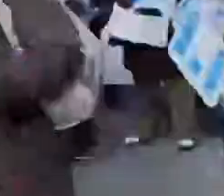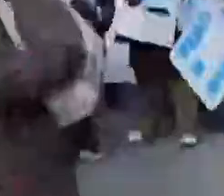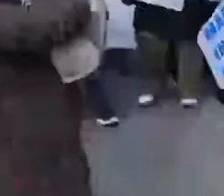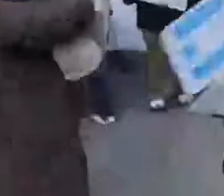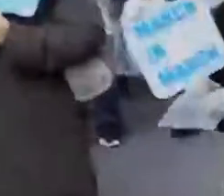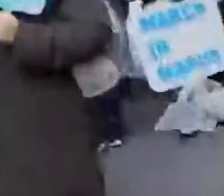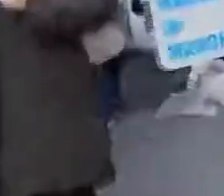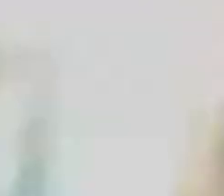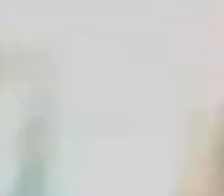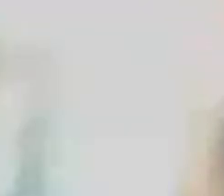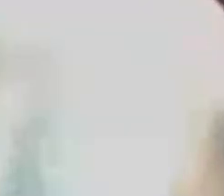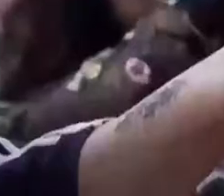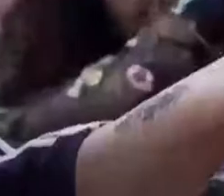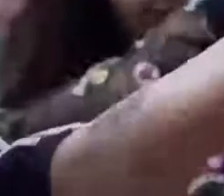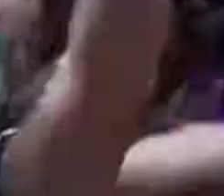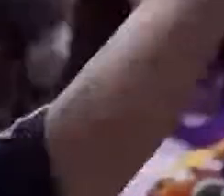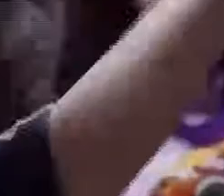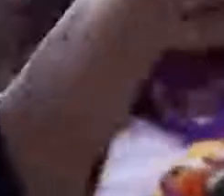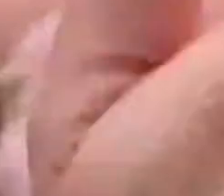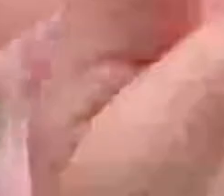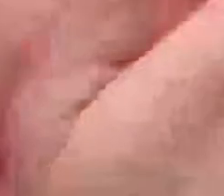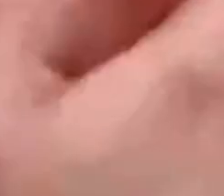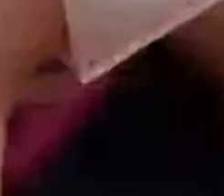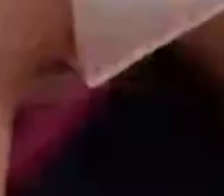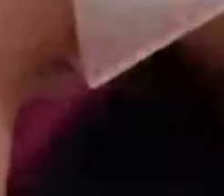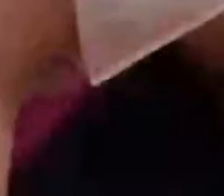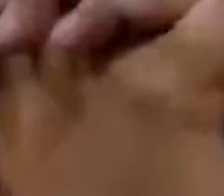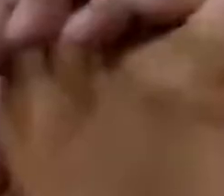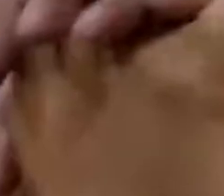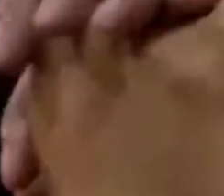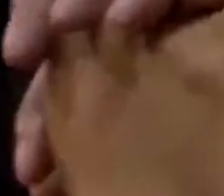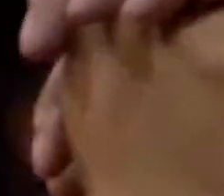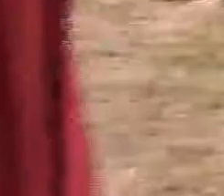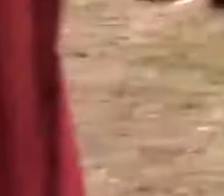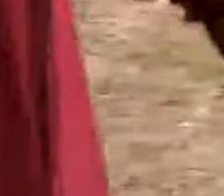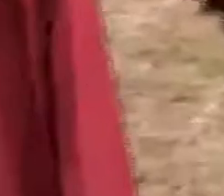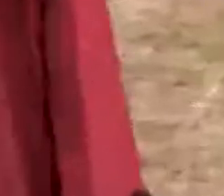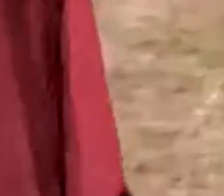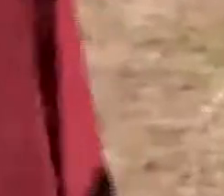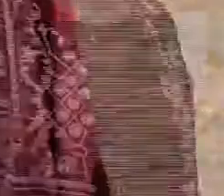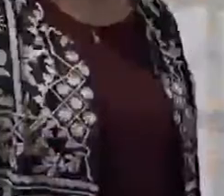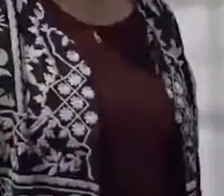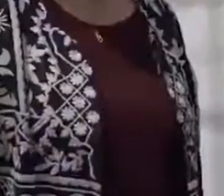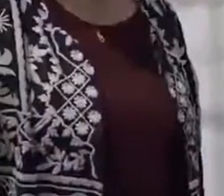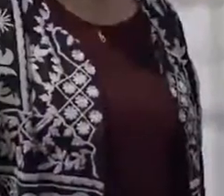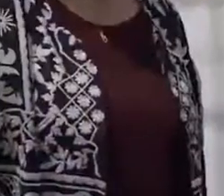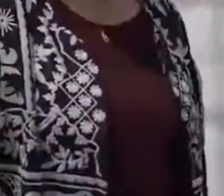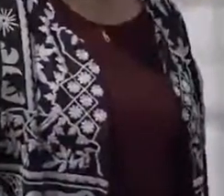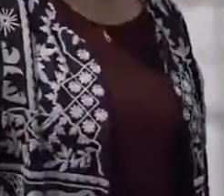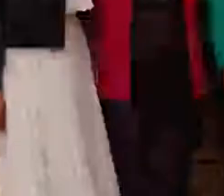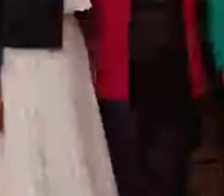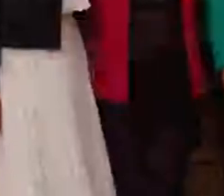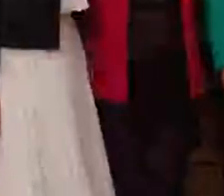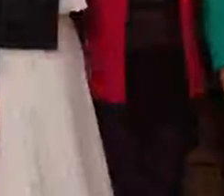como mujeres en un año histórico. El poder somos nosotras. Nuestras voces y acciones en el presente